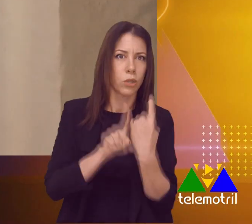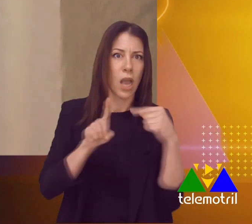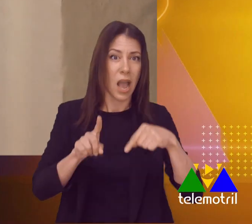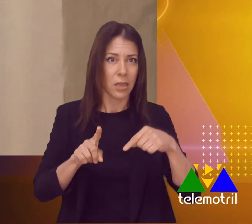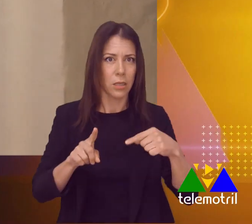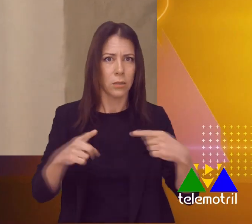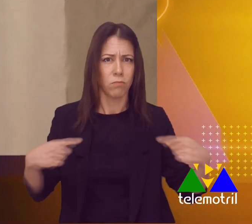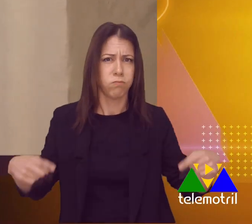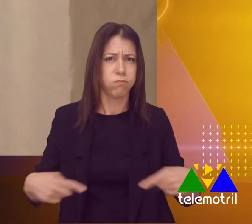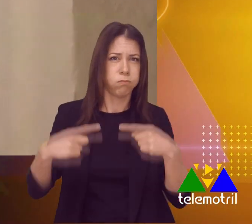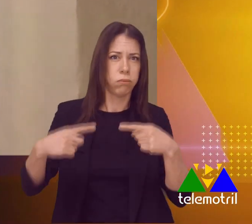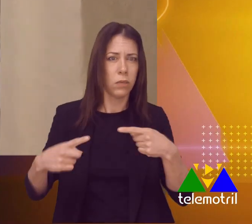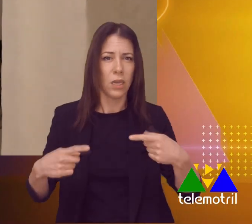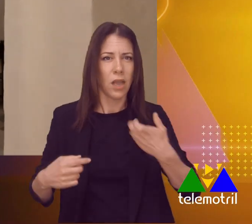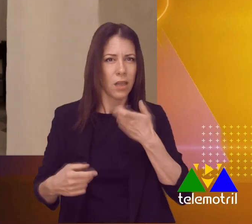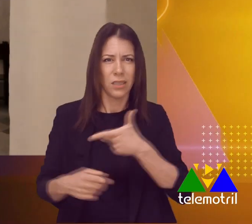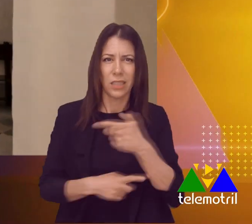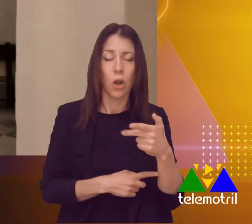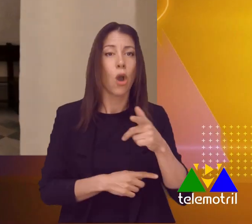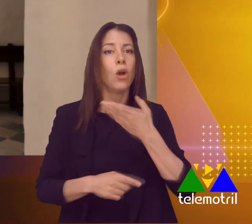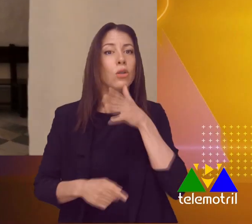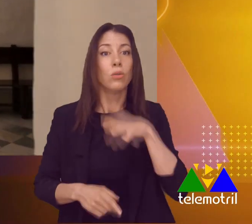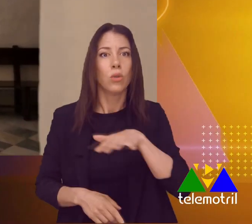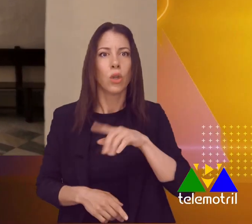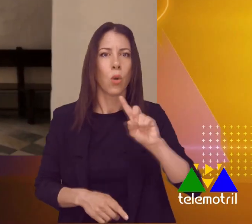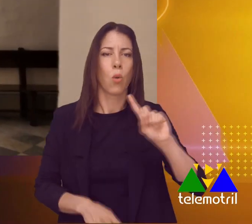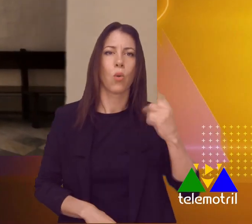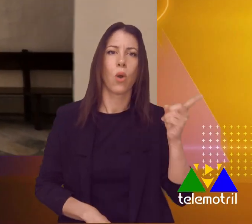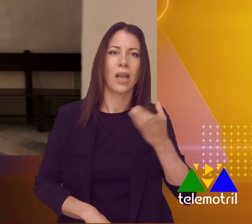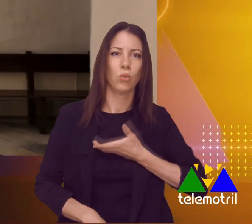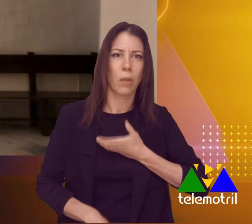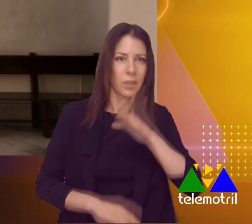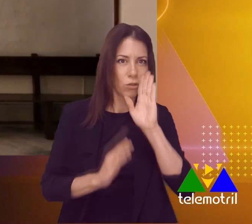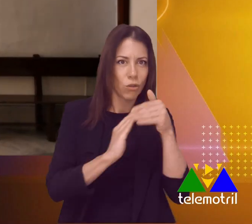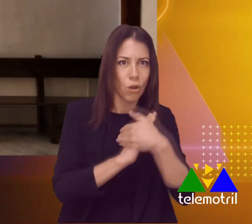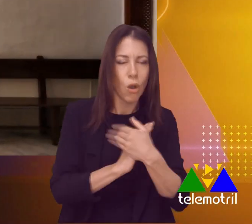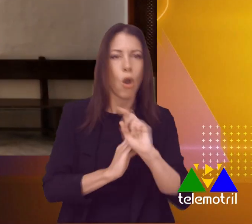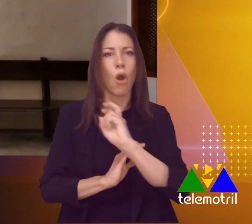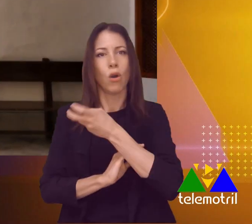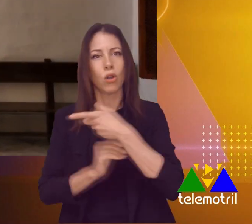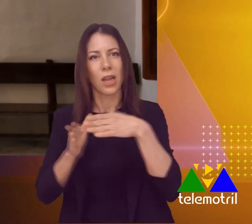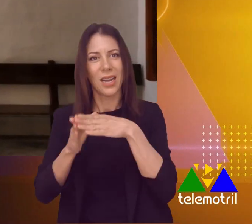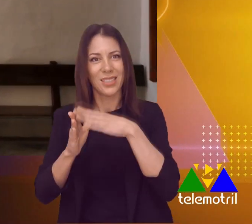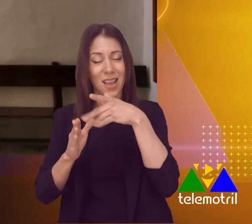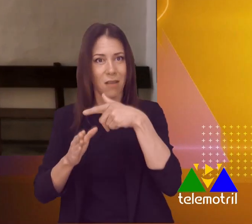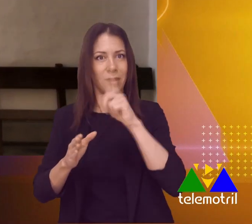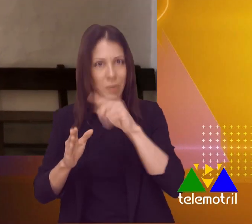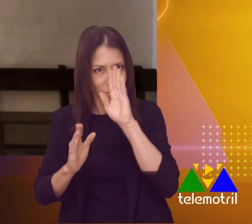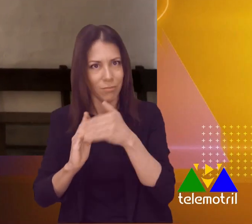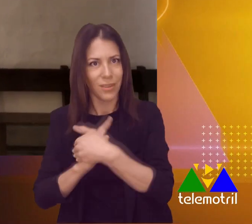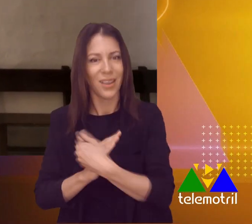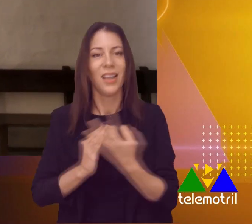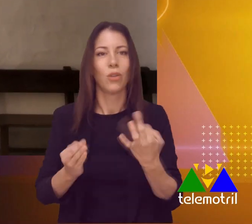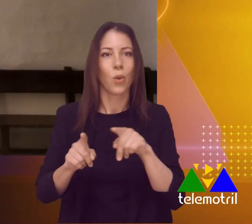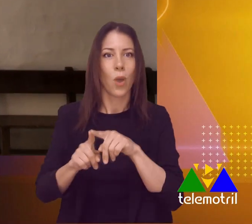tiros y unos se refugiaban en el ayuntamiento y otros se tiraban desde la iglesia mayor. Fue un tema